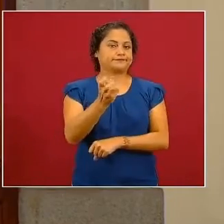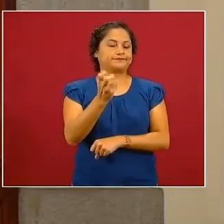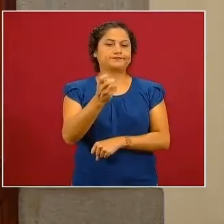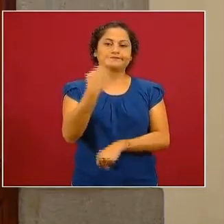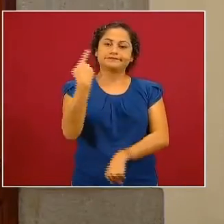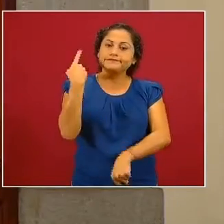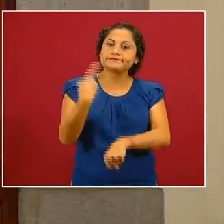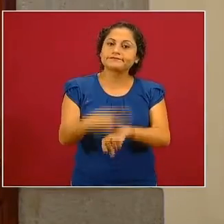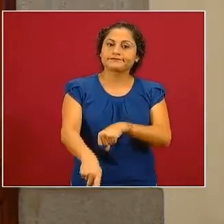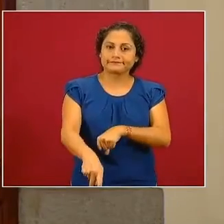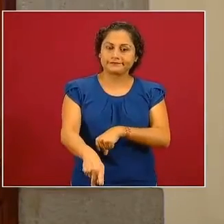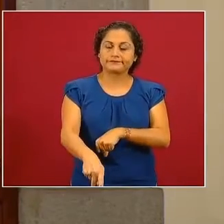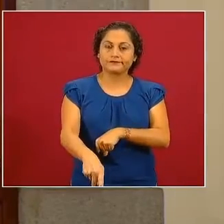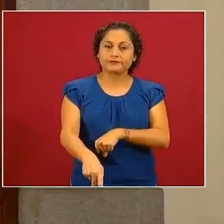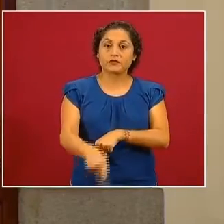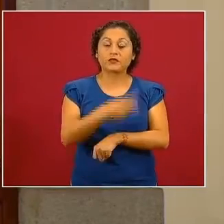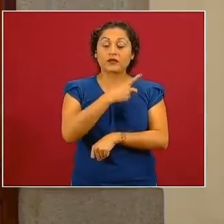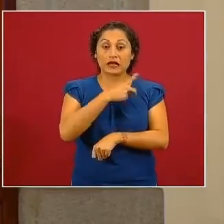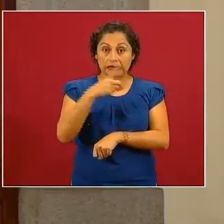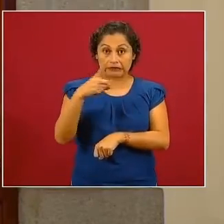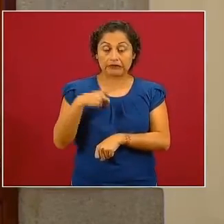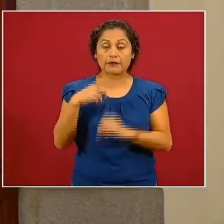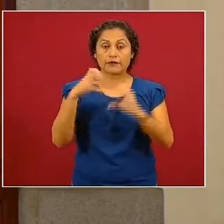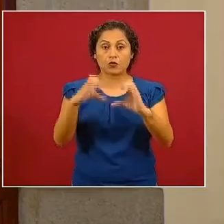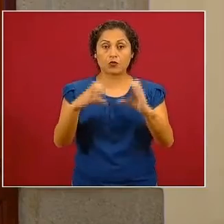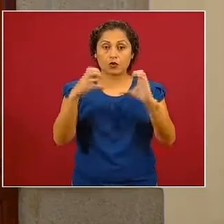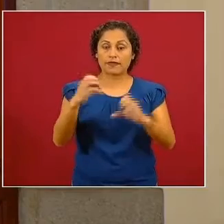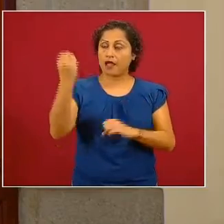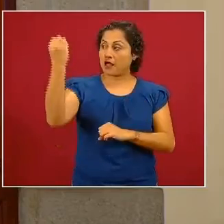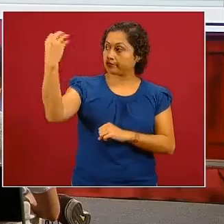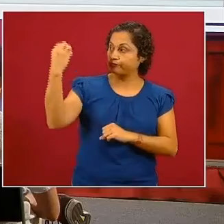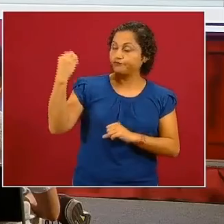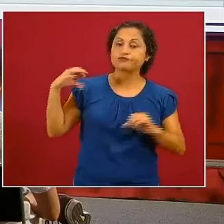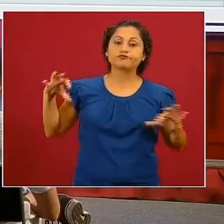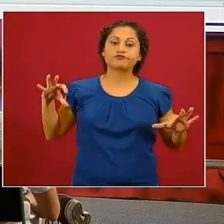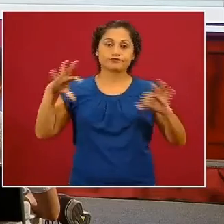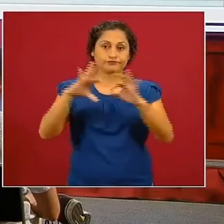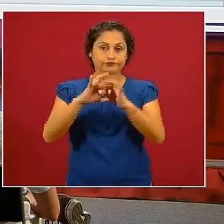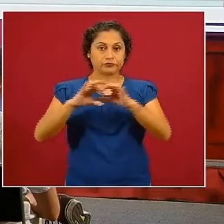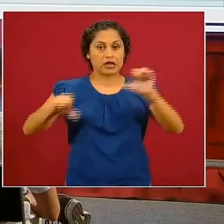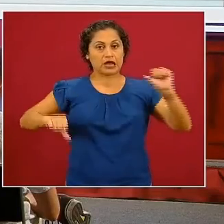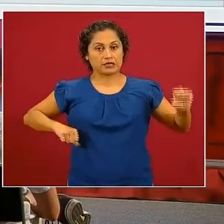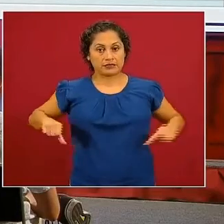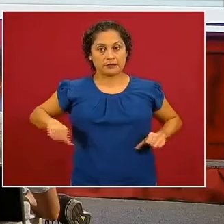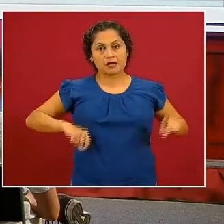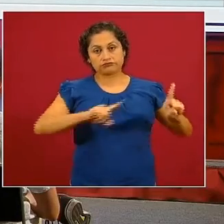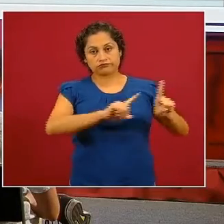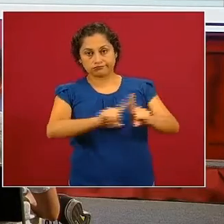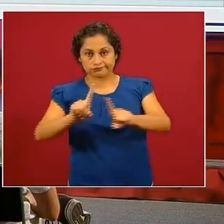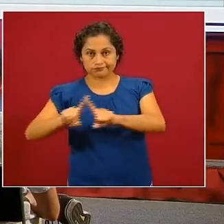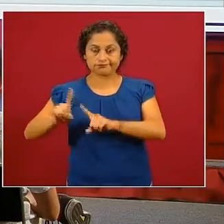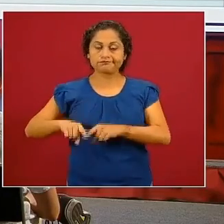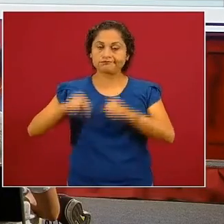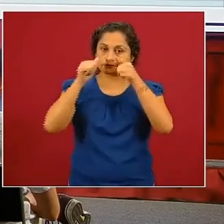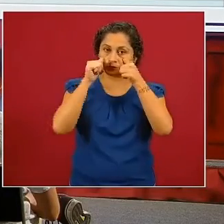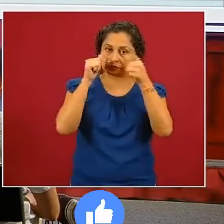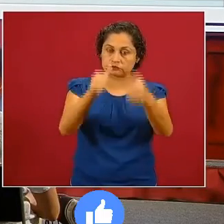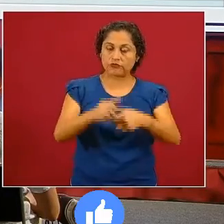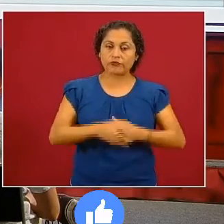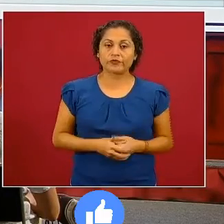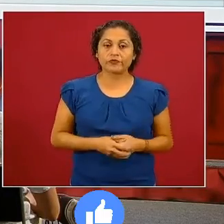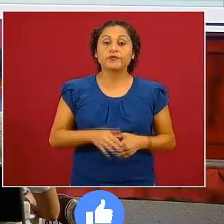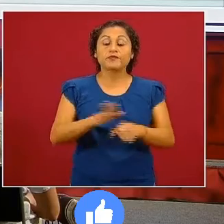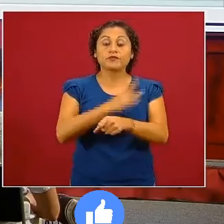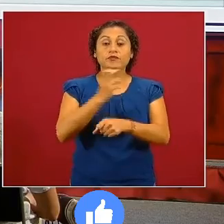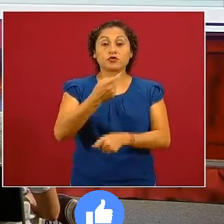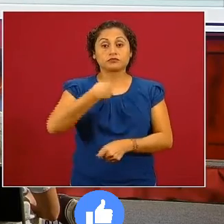podría favorecer directamente a la transmisión. De ahí el llamado que hacemos siempre a la población que, independientemente en el